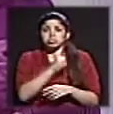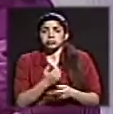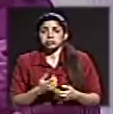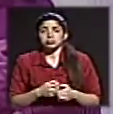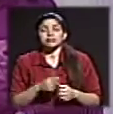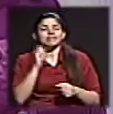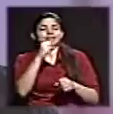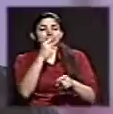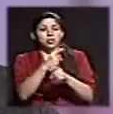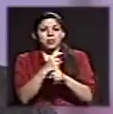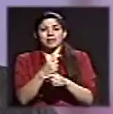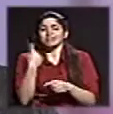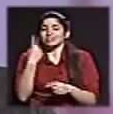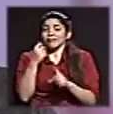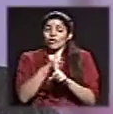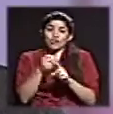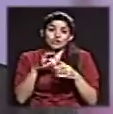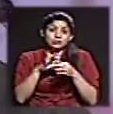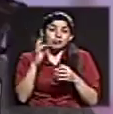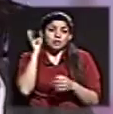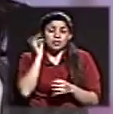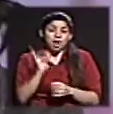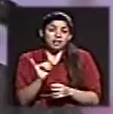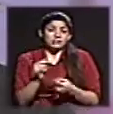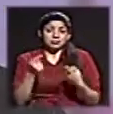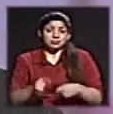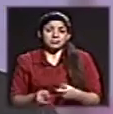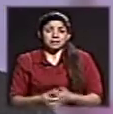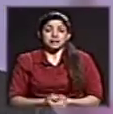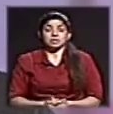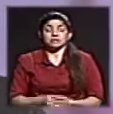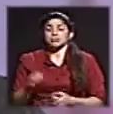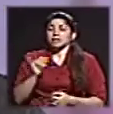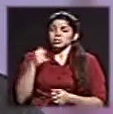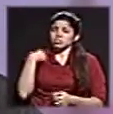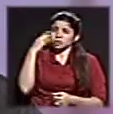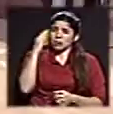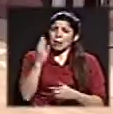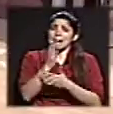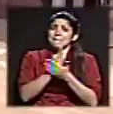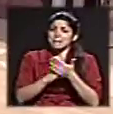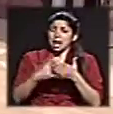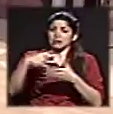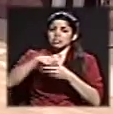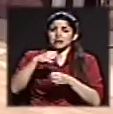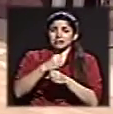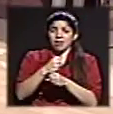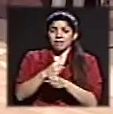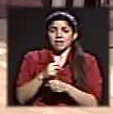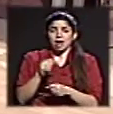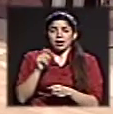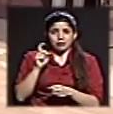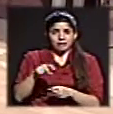correcto. Queda como toda violencia contra las mujeres, ¿verdad? Queda en el silencio y en lo privado. Inclusive yo creo que parte del trabajo de la RECON debería ser